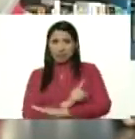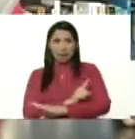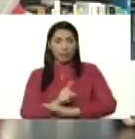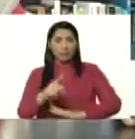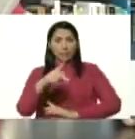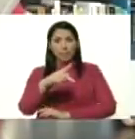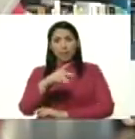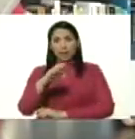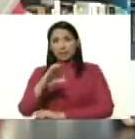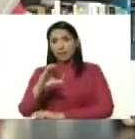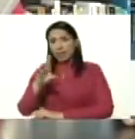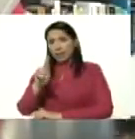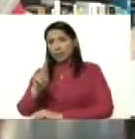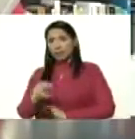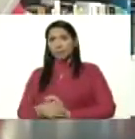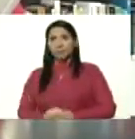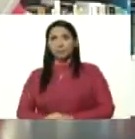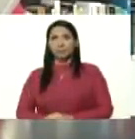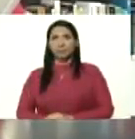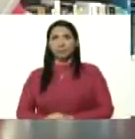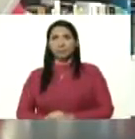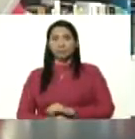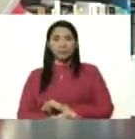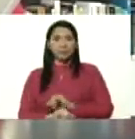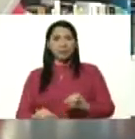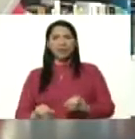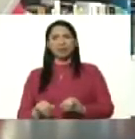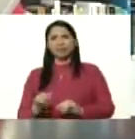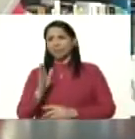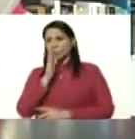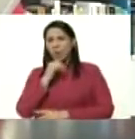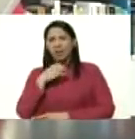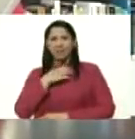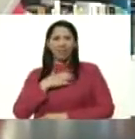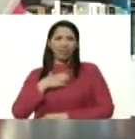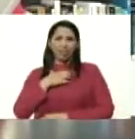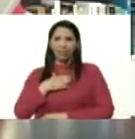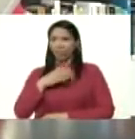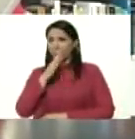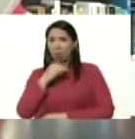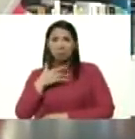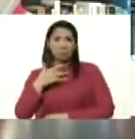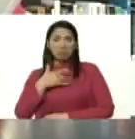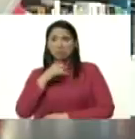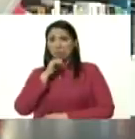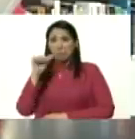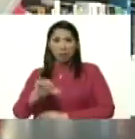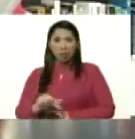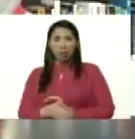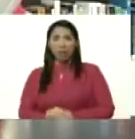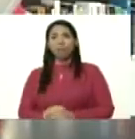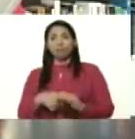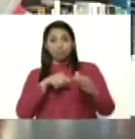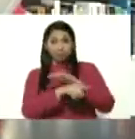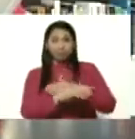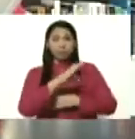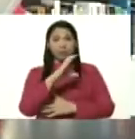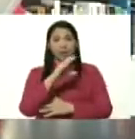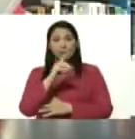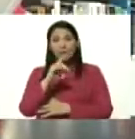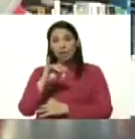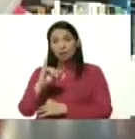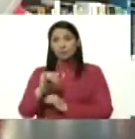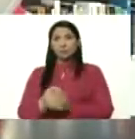PCR, se encuentra asintomática y está ingresada en el Centro de Diagnóstico Integral